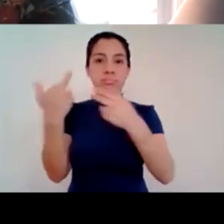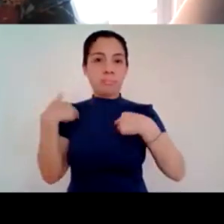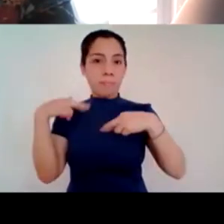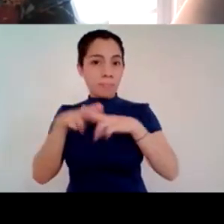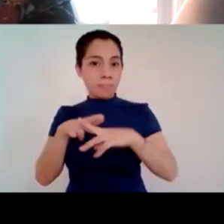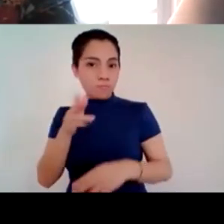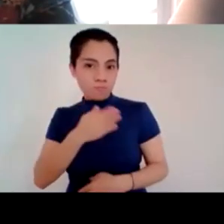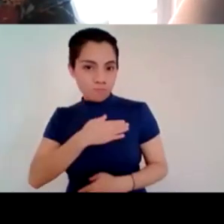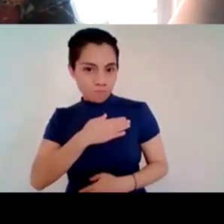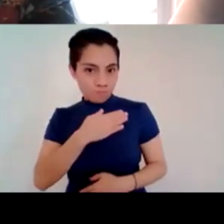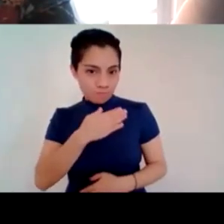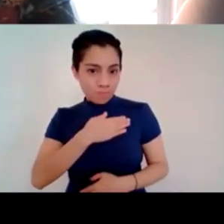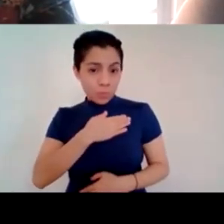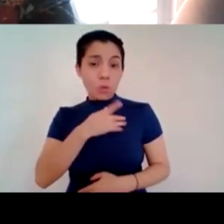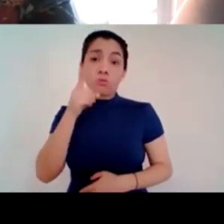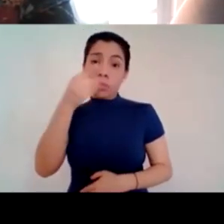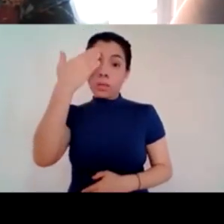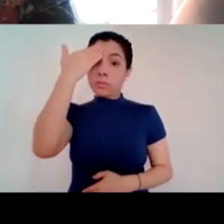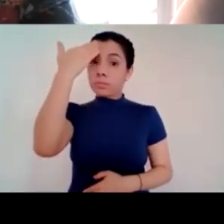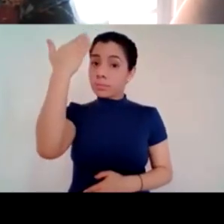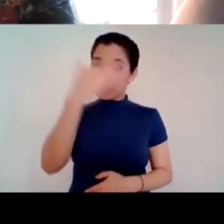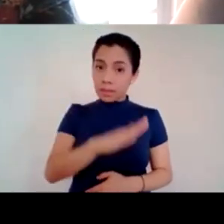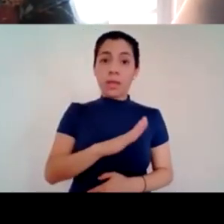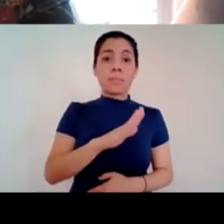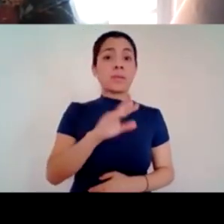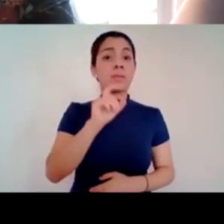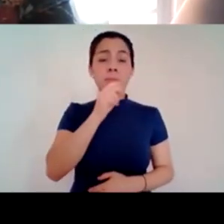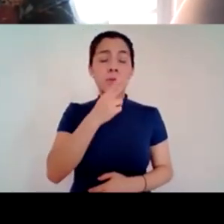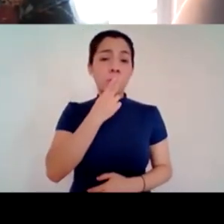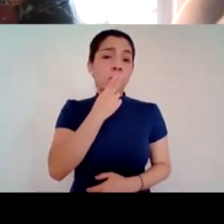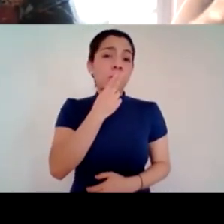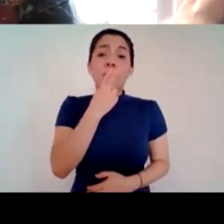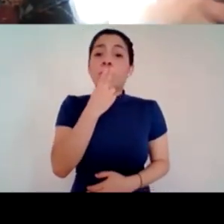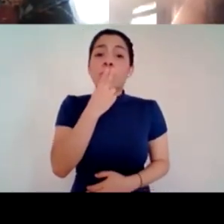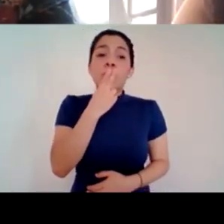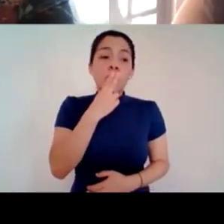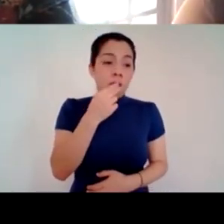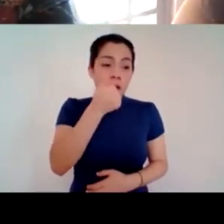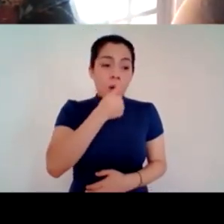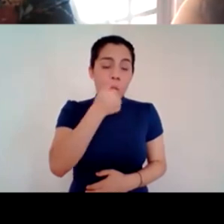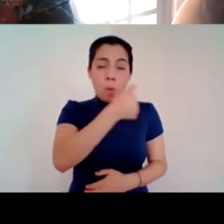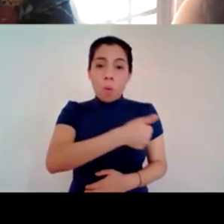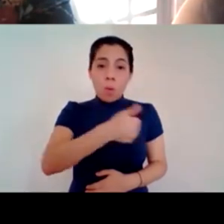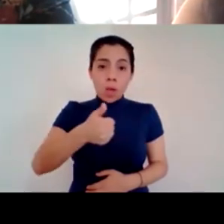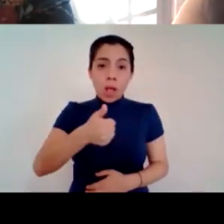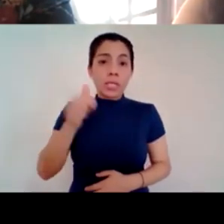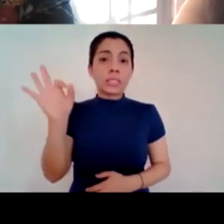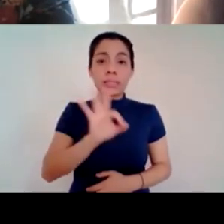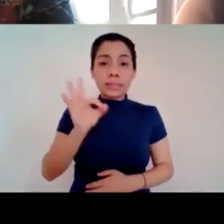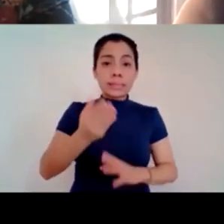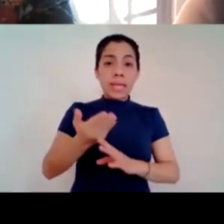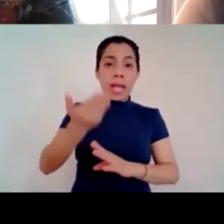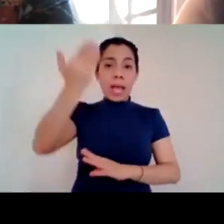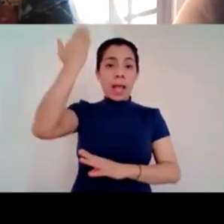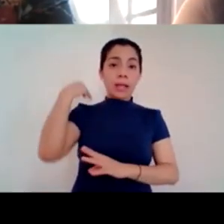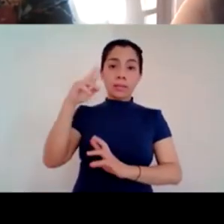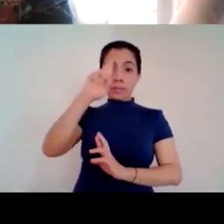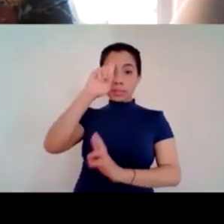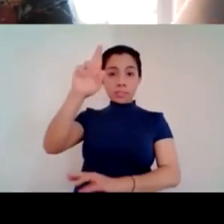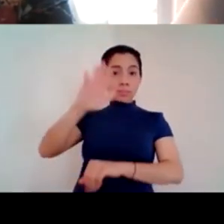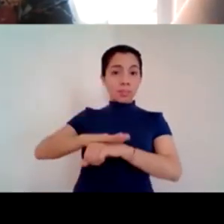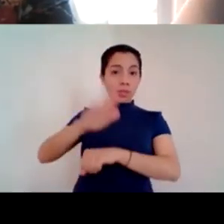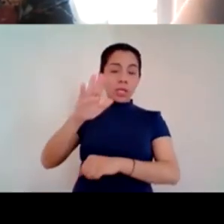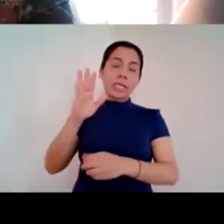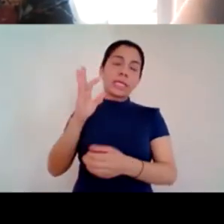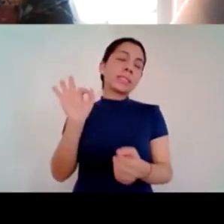sépanlo atesórenlo aunque a lo mejor se ha perdido el respeto que antes se tenía por los maestros porque pues hemos